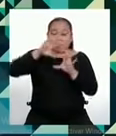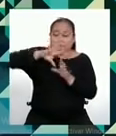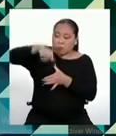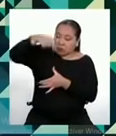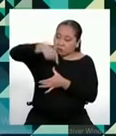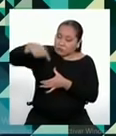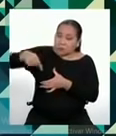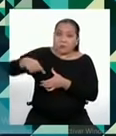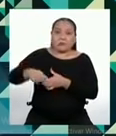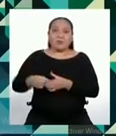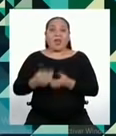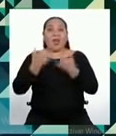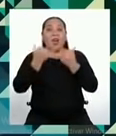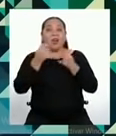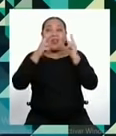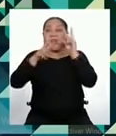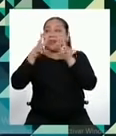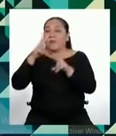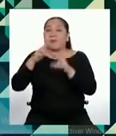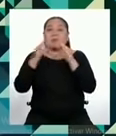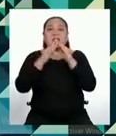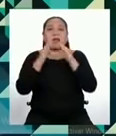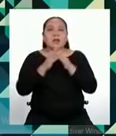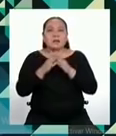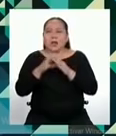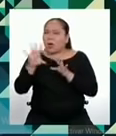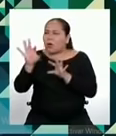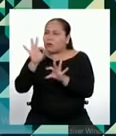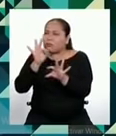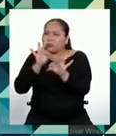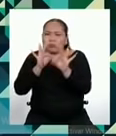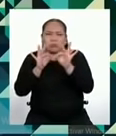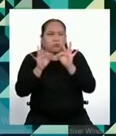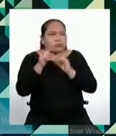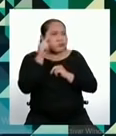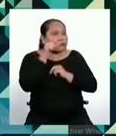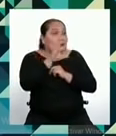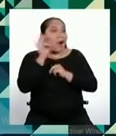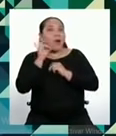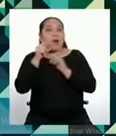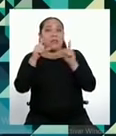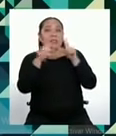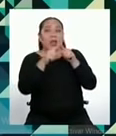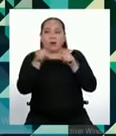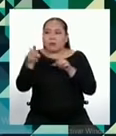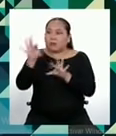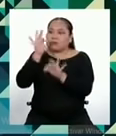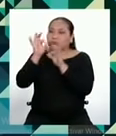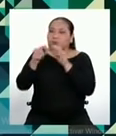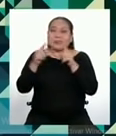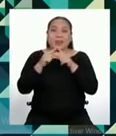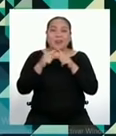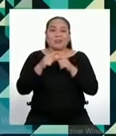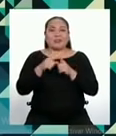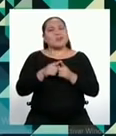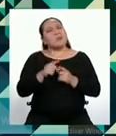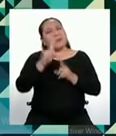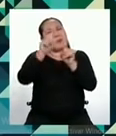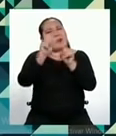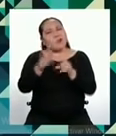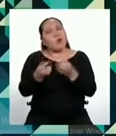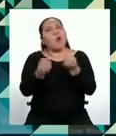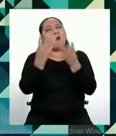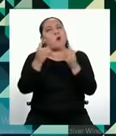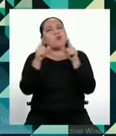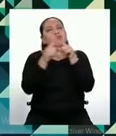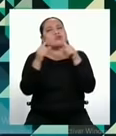por casa y comencemos a reconocer cuántos triángulos forman parte de nuestro día a día. Así que les pregunto, ¿cuántos triángulos